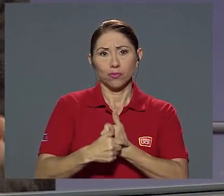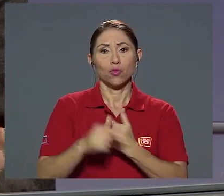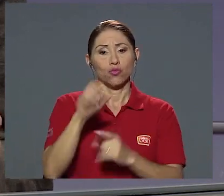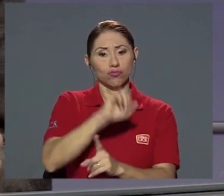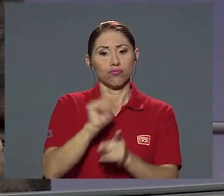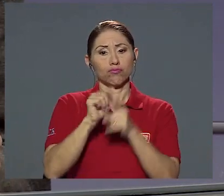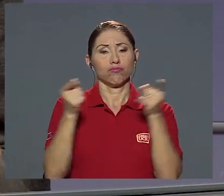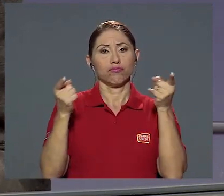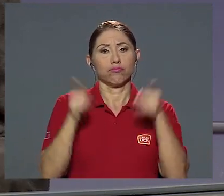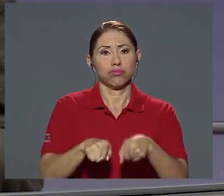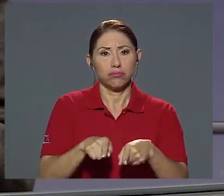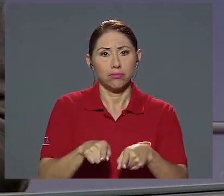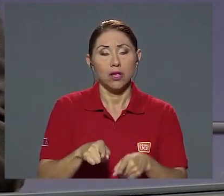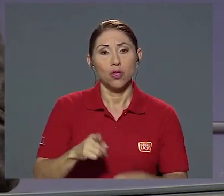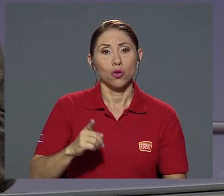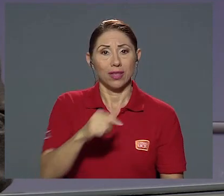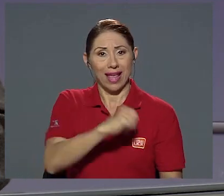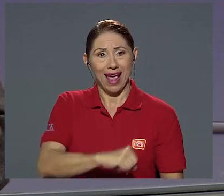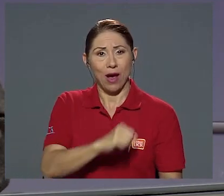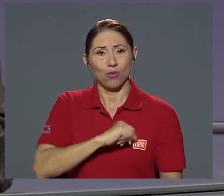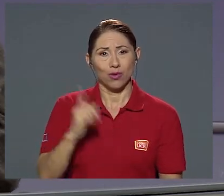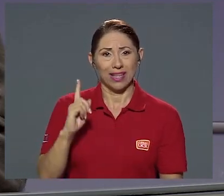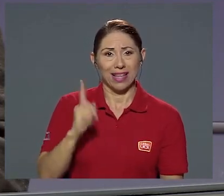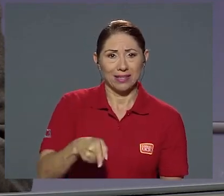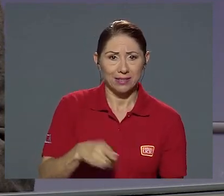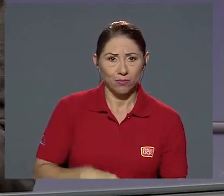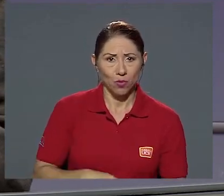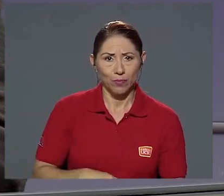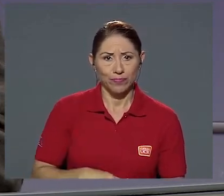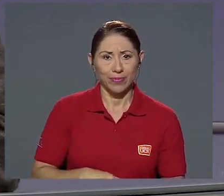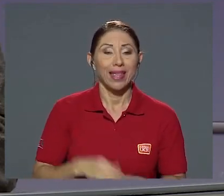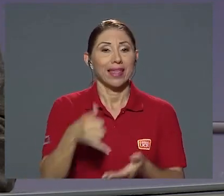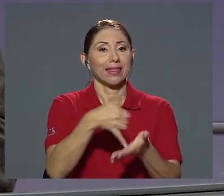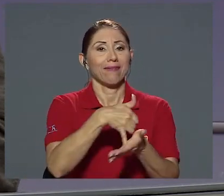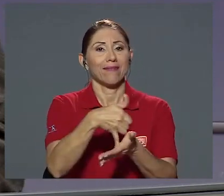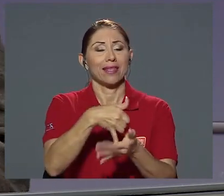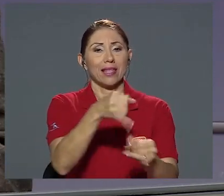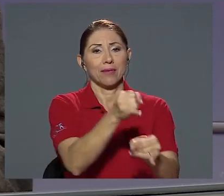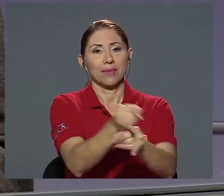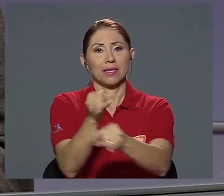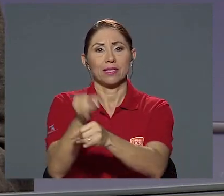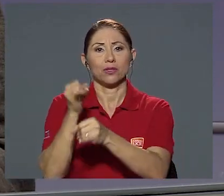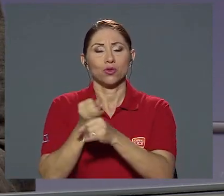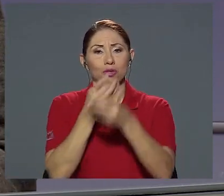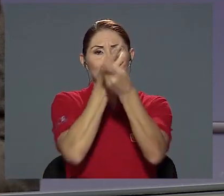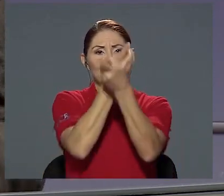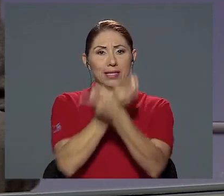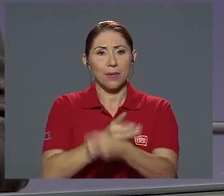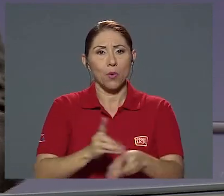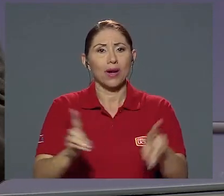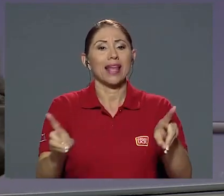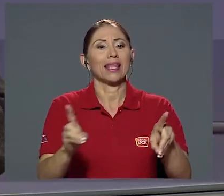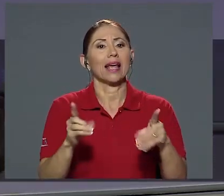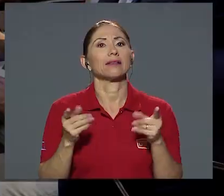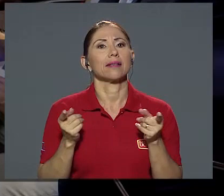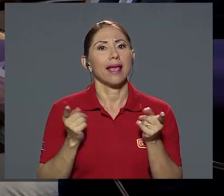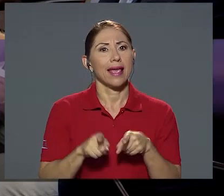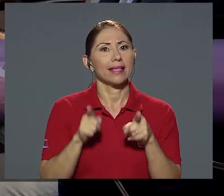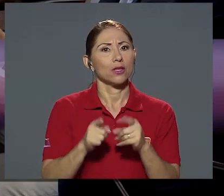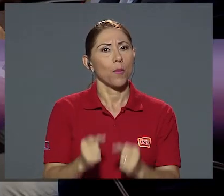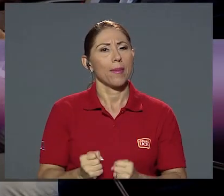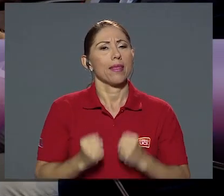momento una coyuntura donde el autoritarismo y el debilitamiento de las instituciones democráticas parece que son